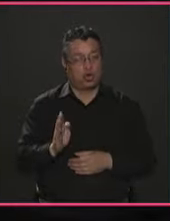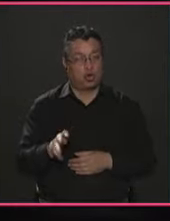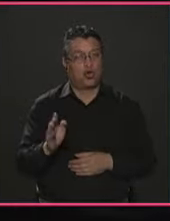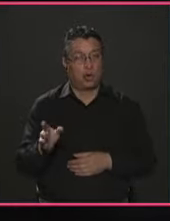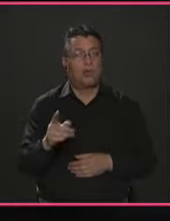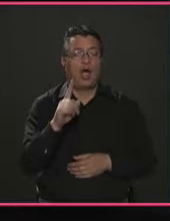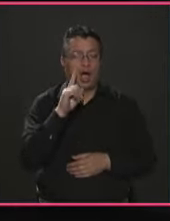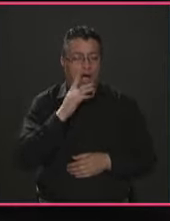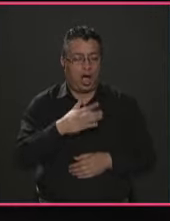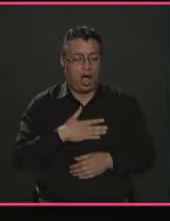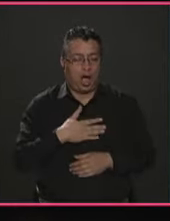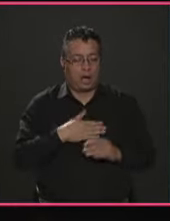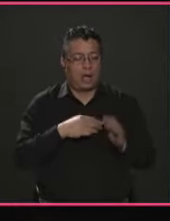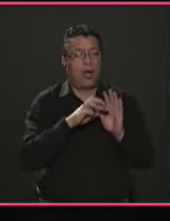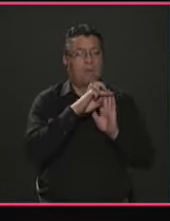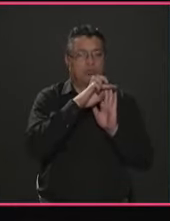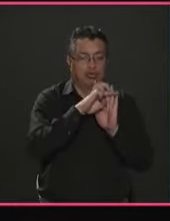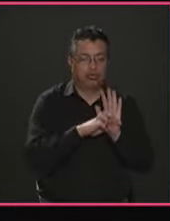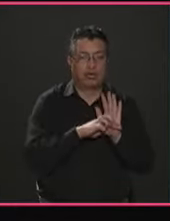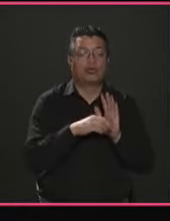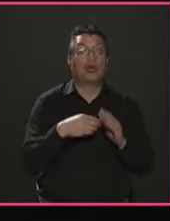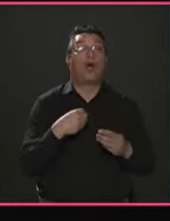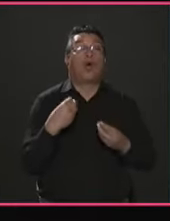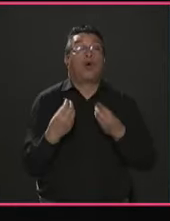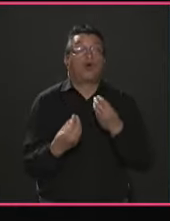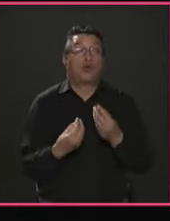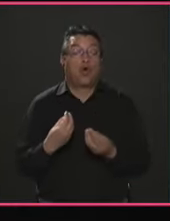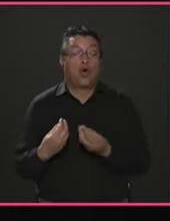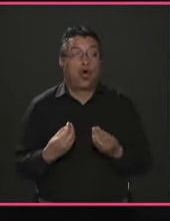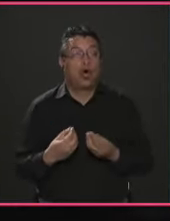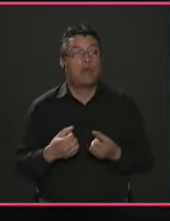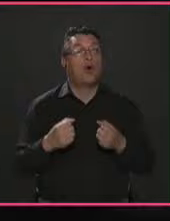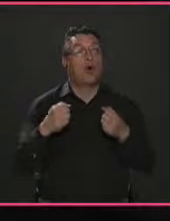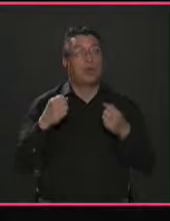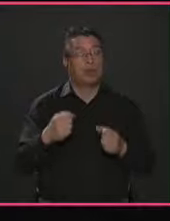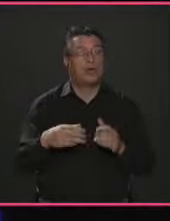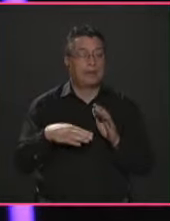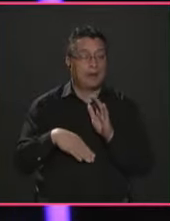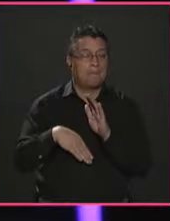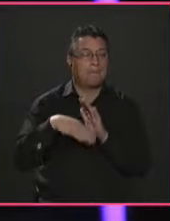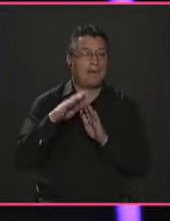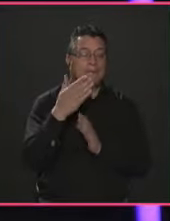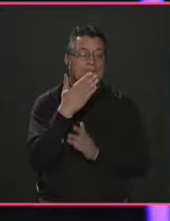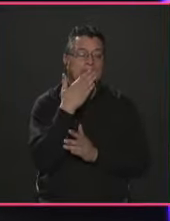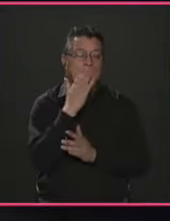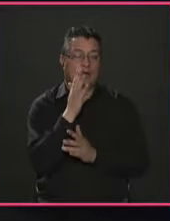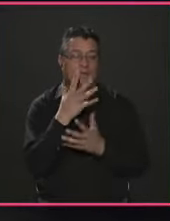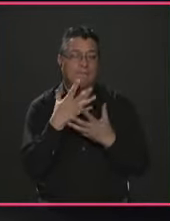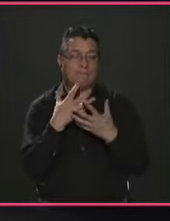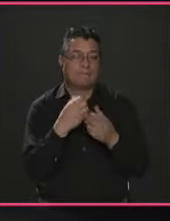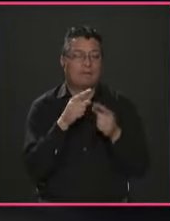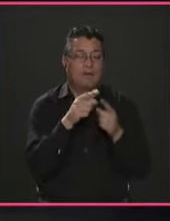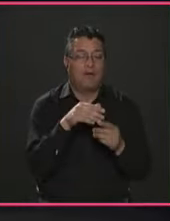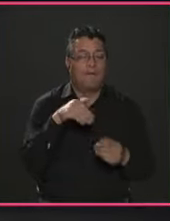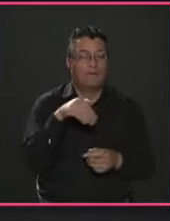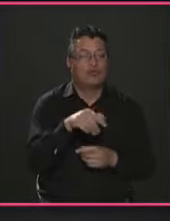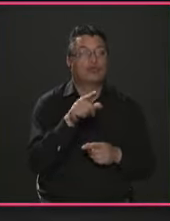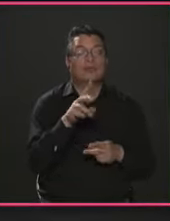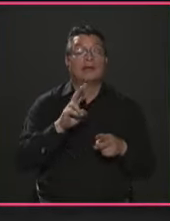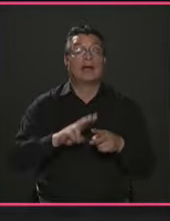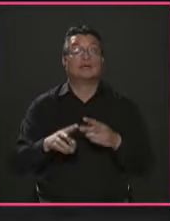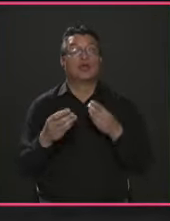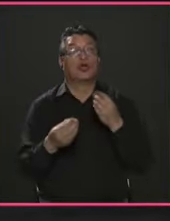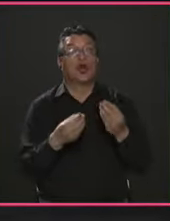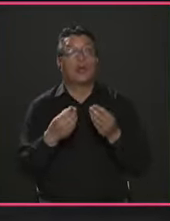proyectos todavía de cómo pueden ser más atractivos estos buses y esto se hace a través